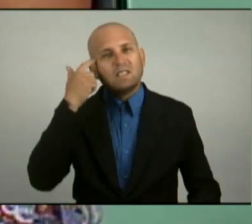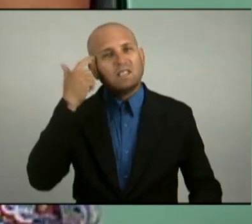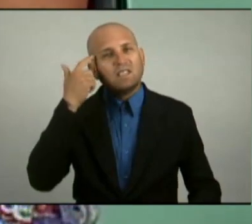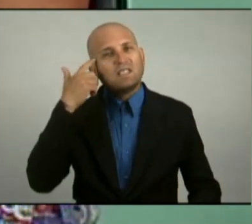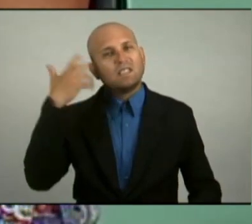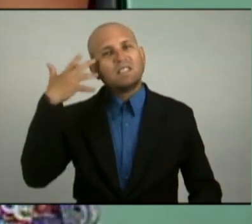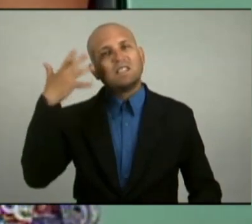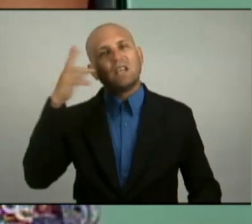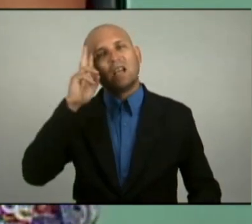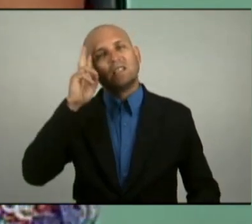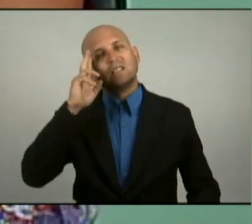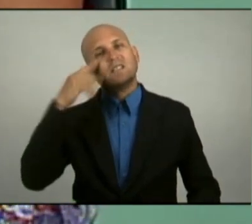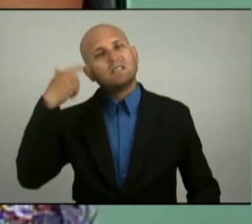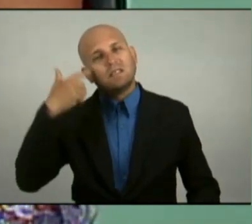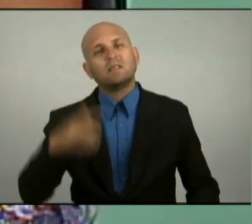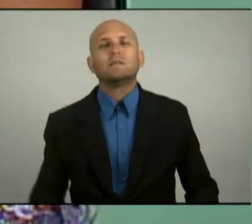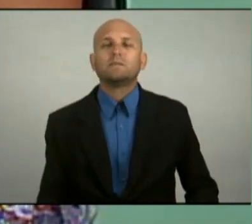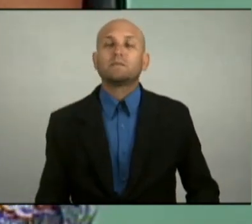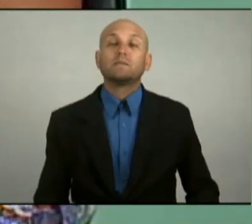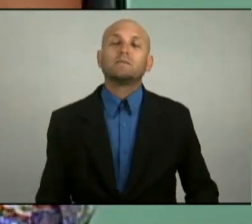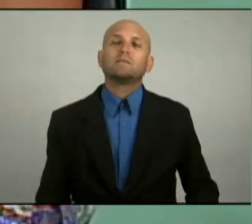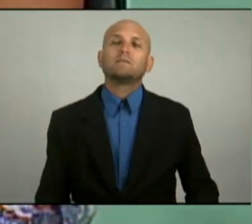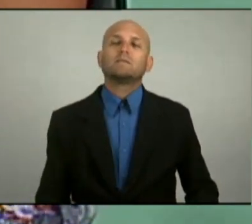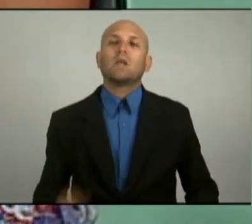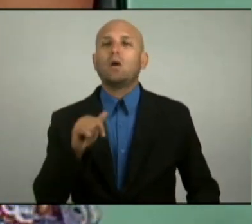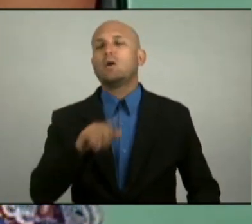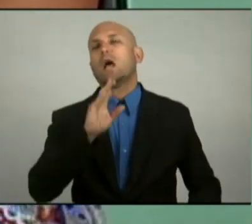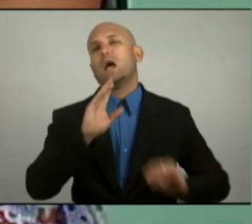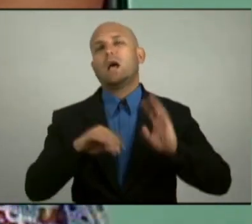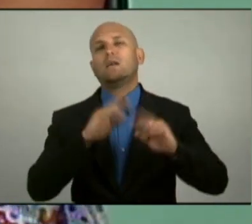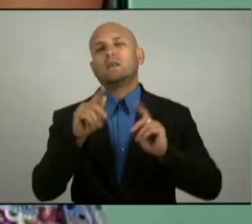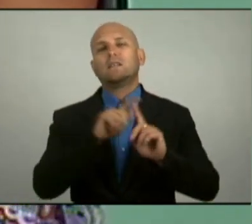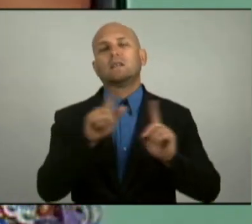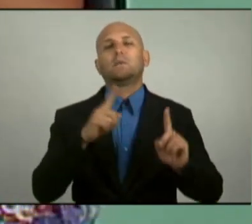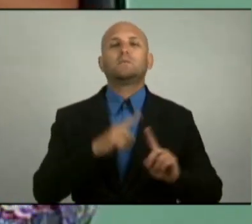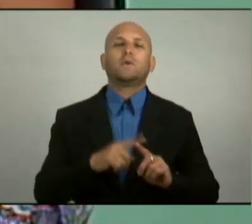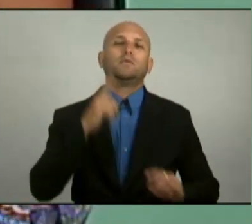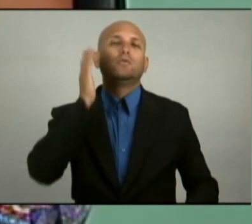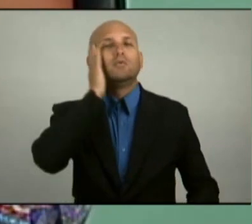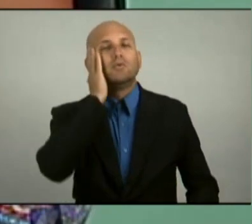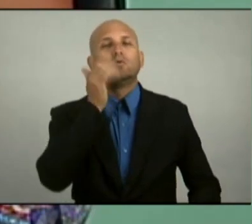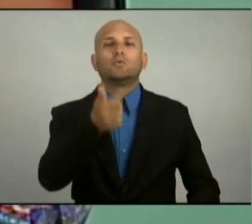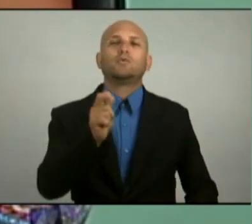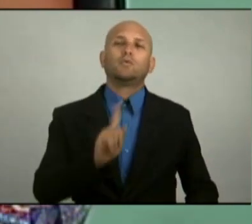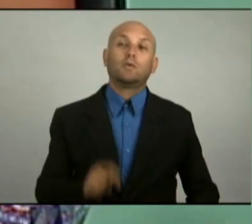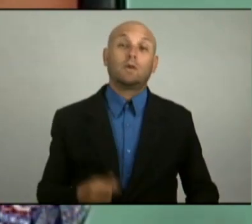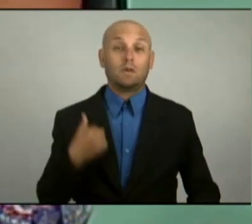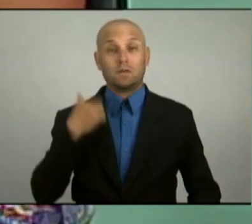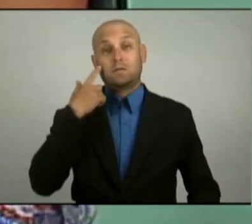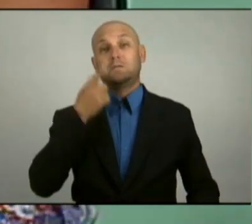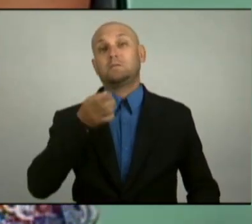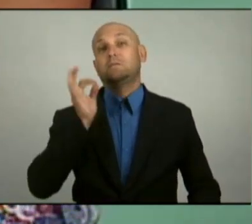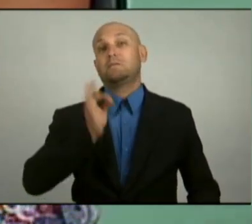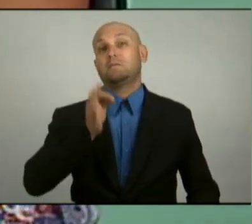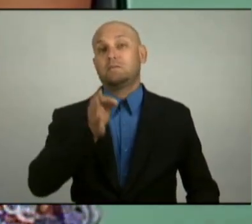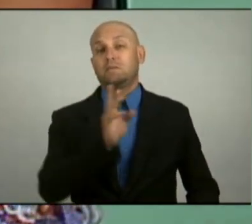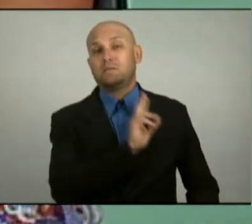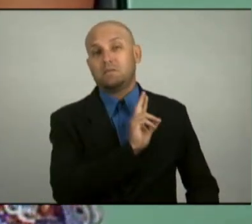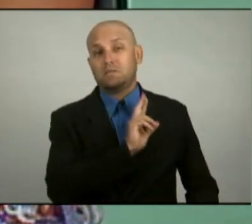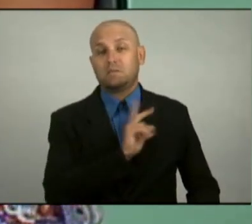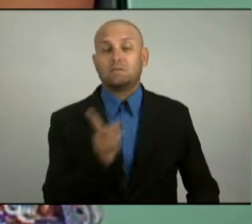este de hoy de los trastornos del sueño tanto los televidentes como yo también tendremos en cuenta todas esas